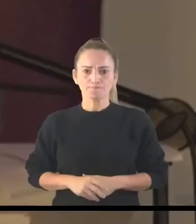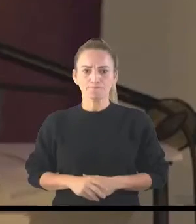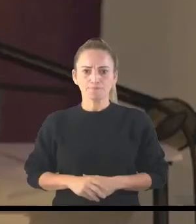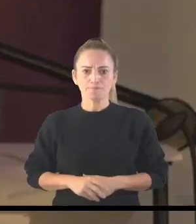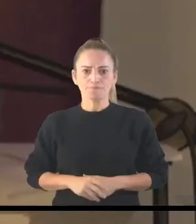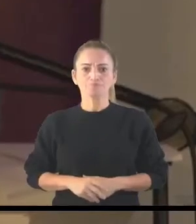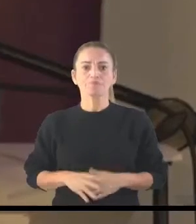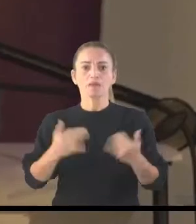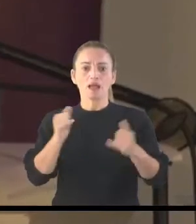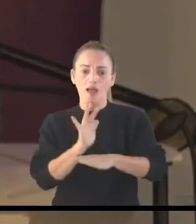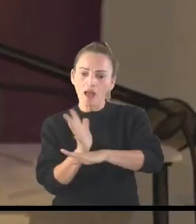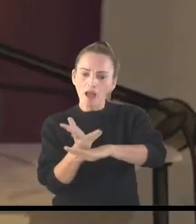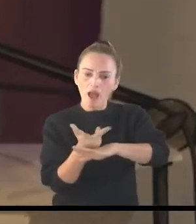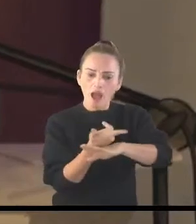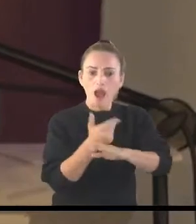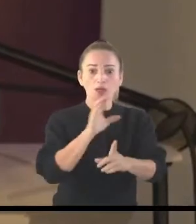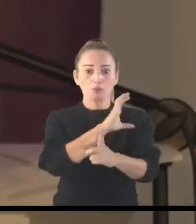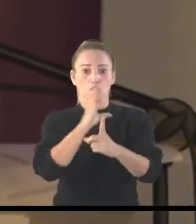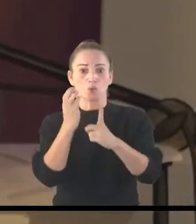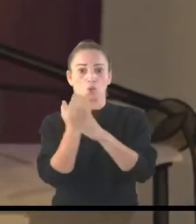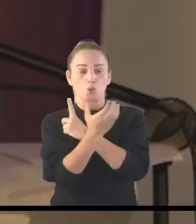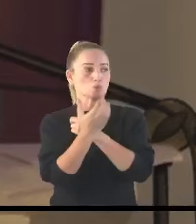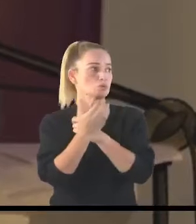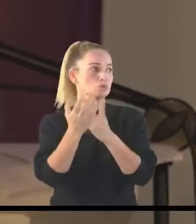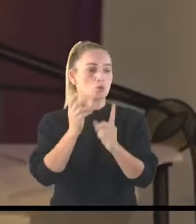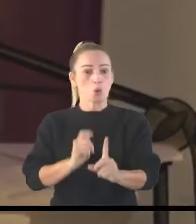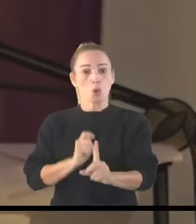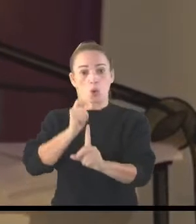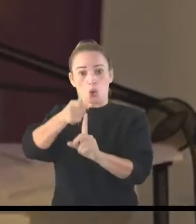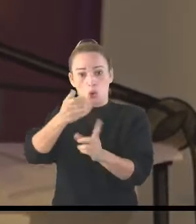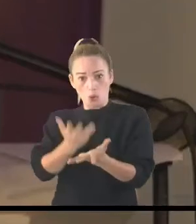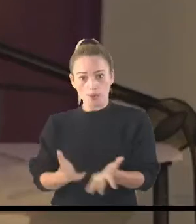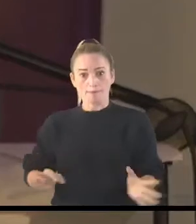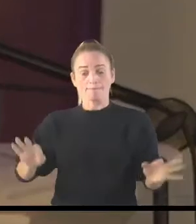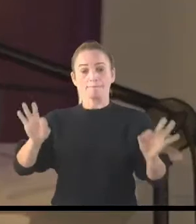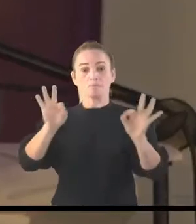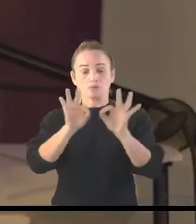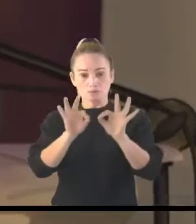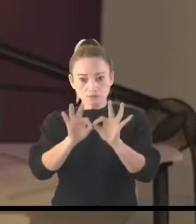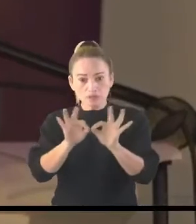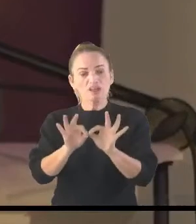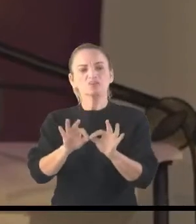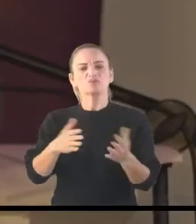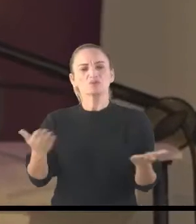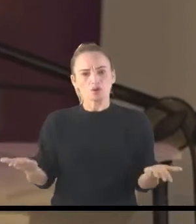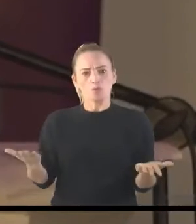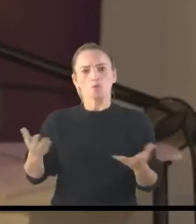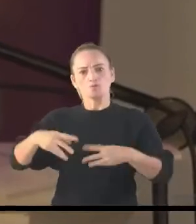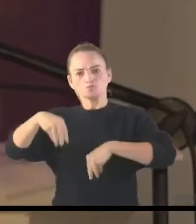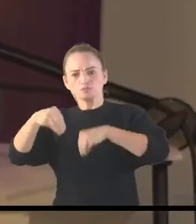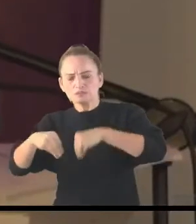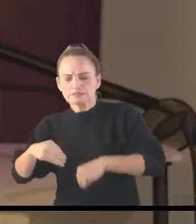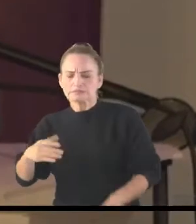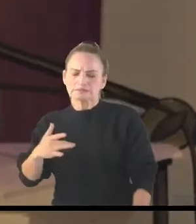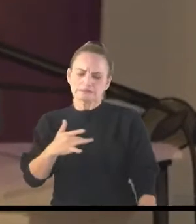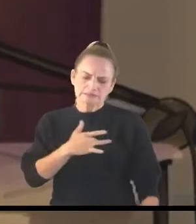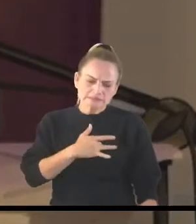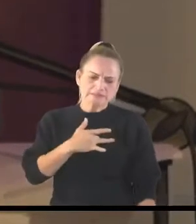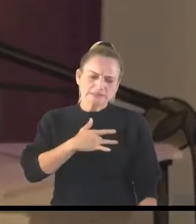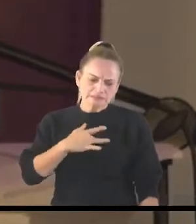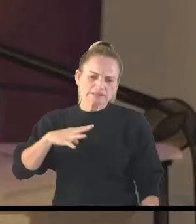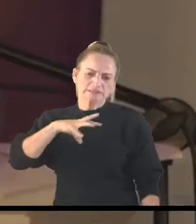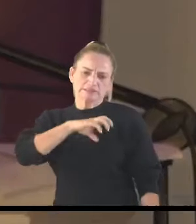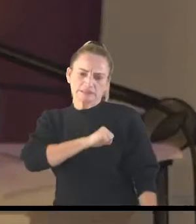El arte y la cultura han jugado un papel trascendental en la elaboración de los duelos de las víctimas